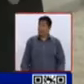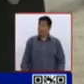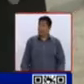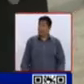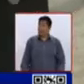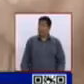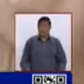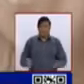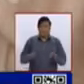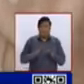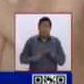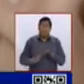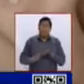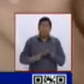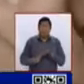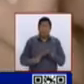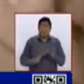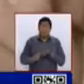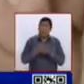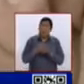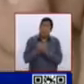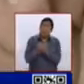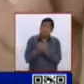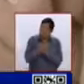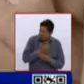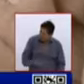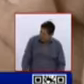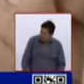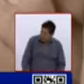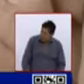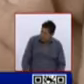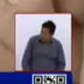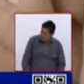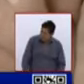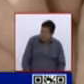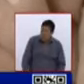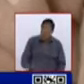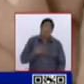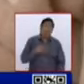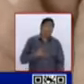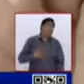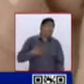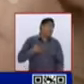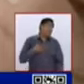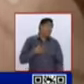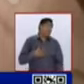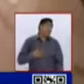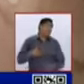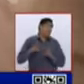Que le perdone, que me ama, que por favor